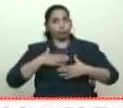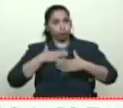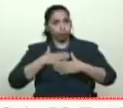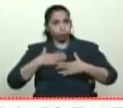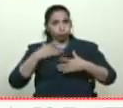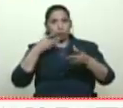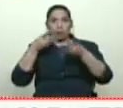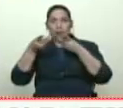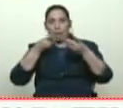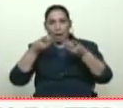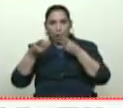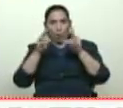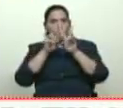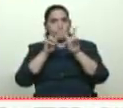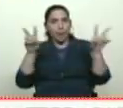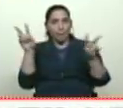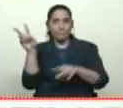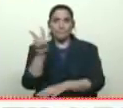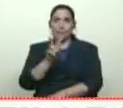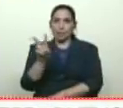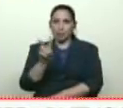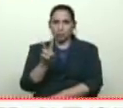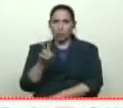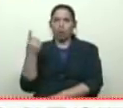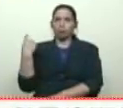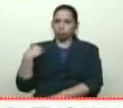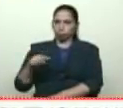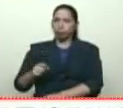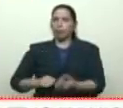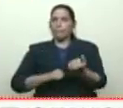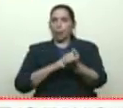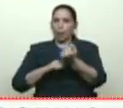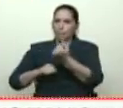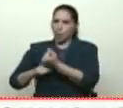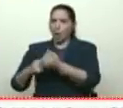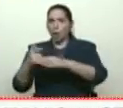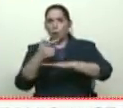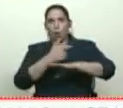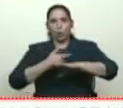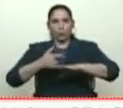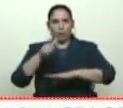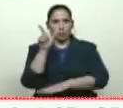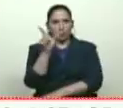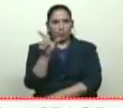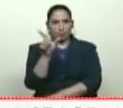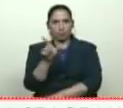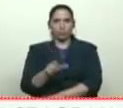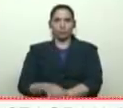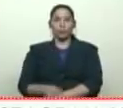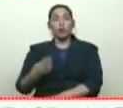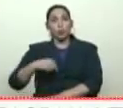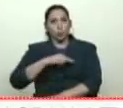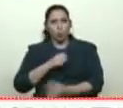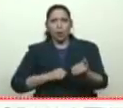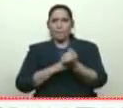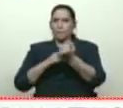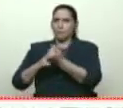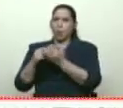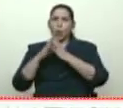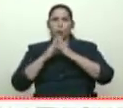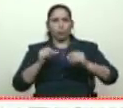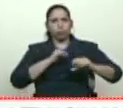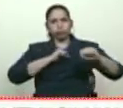diálogo y la paz en Venezuela tendrá el respaldo del gobierno y del partido. Nosotros respaldamos toda